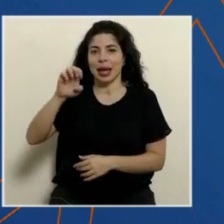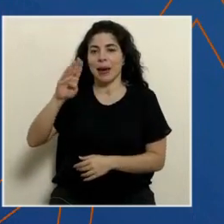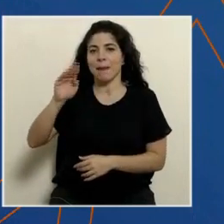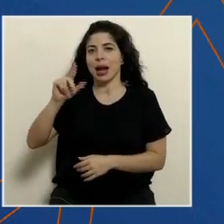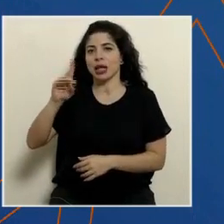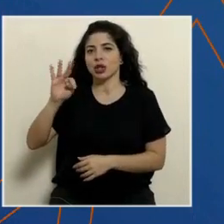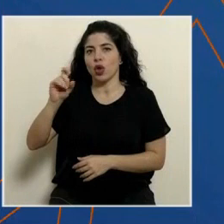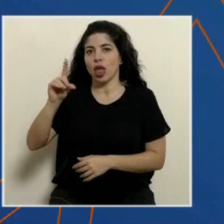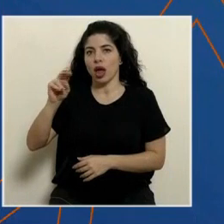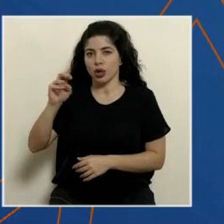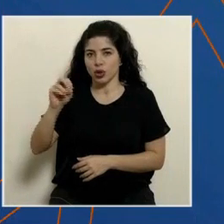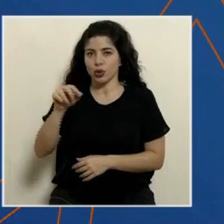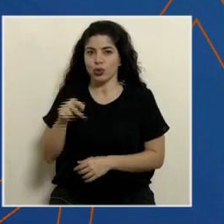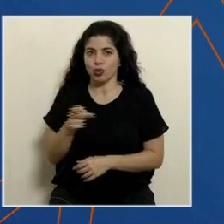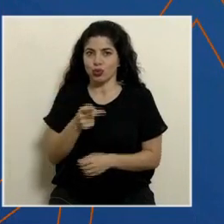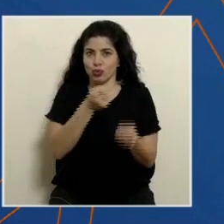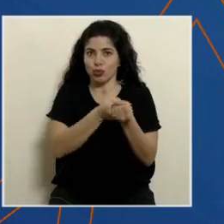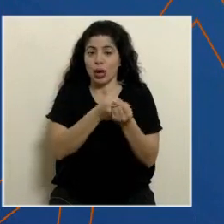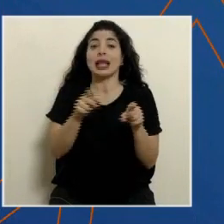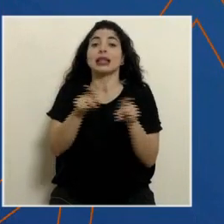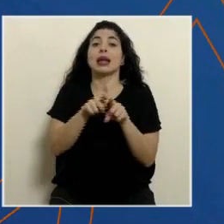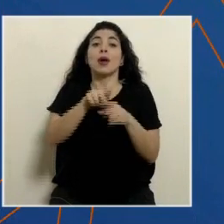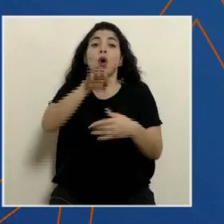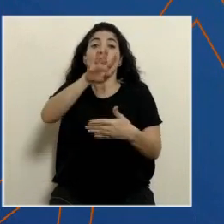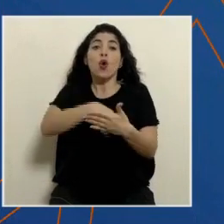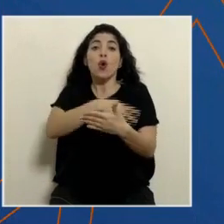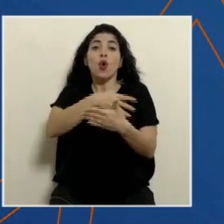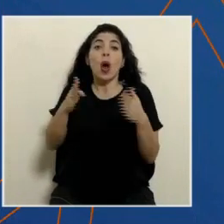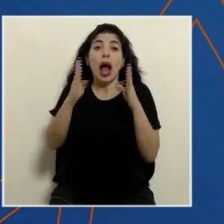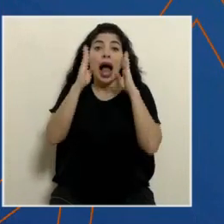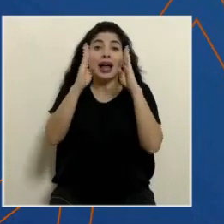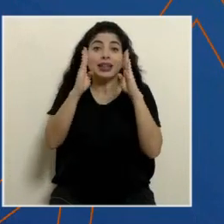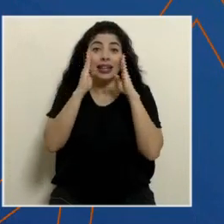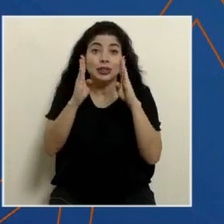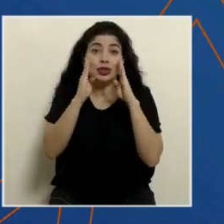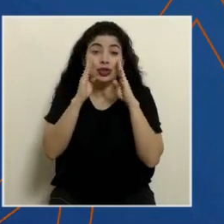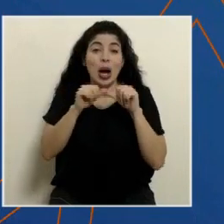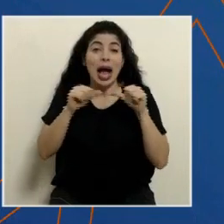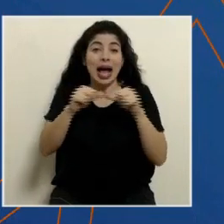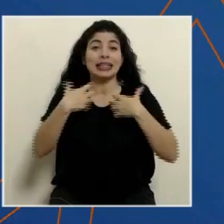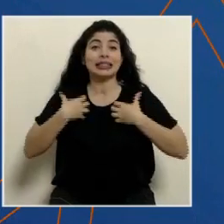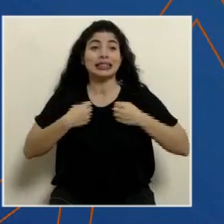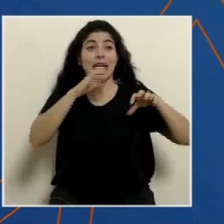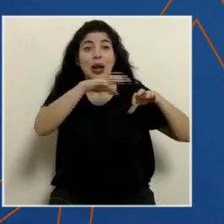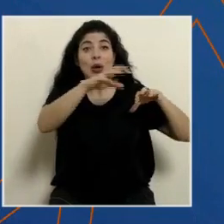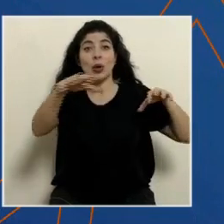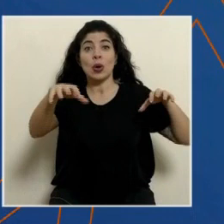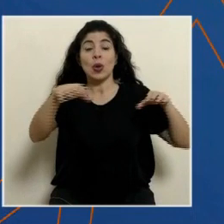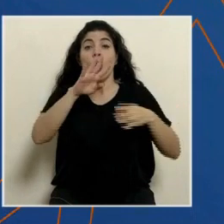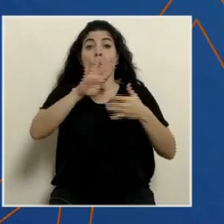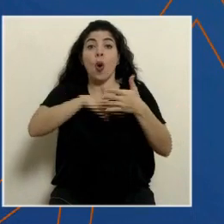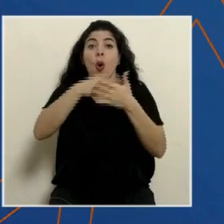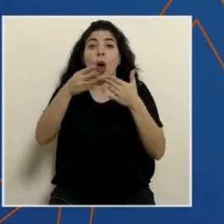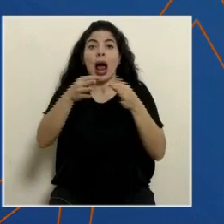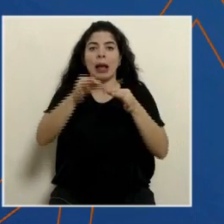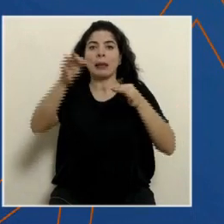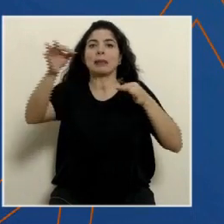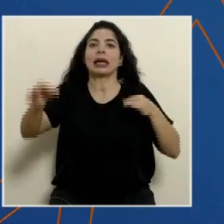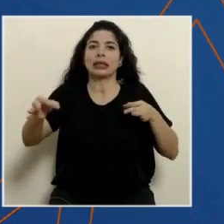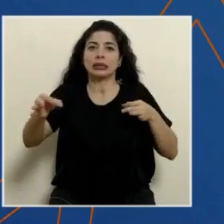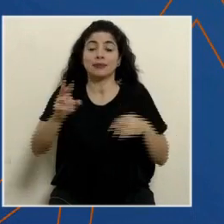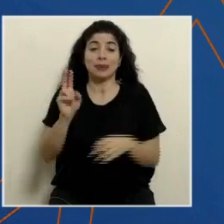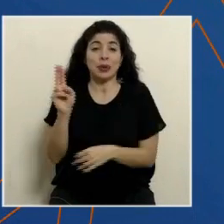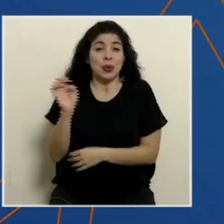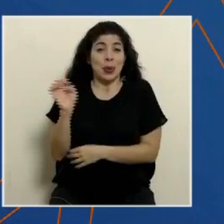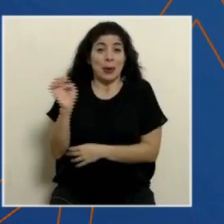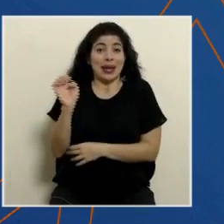se ha ampliado el horario de atención en diferentes áreas de salud, precisamente en el área de